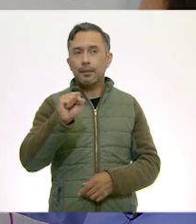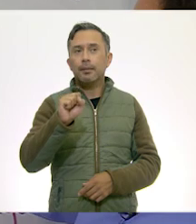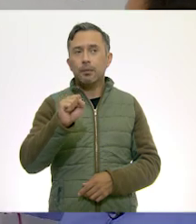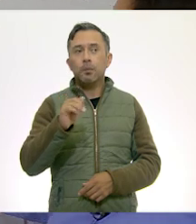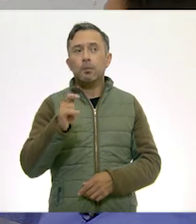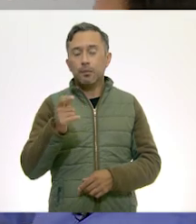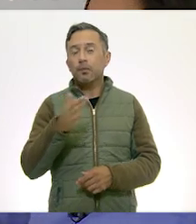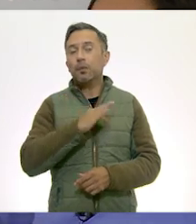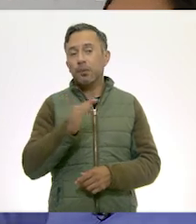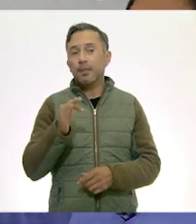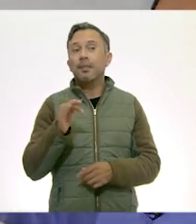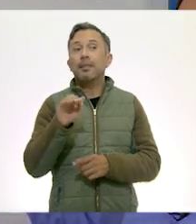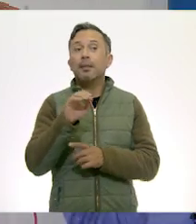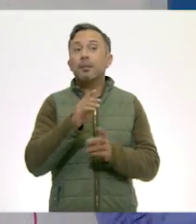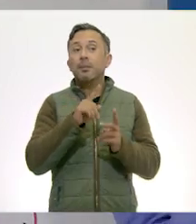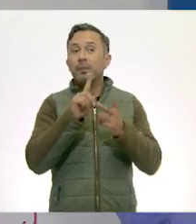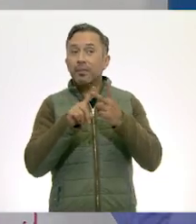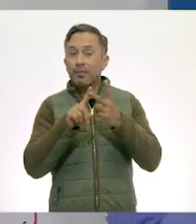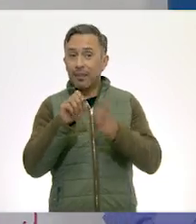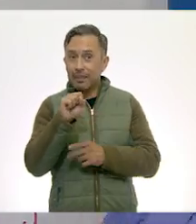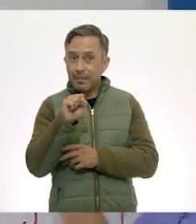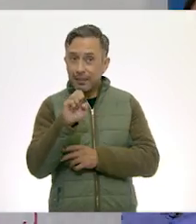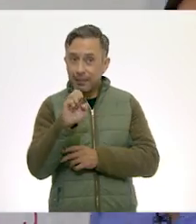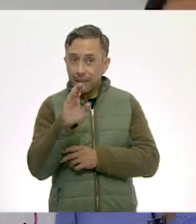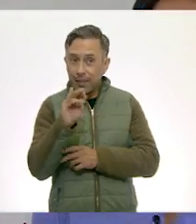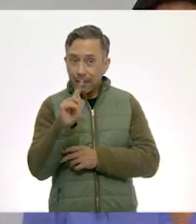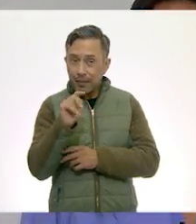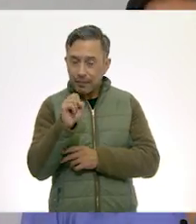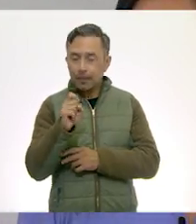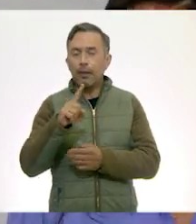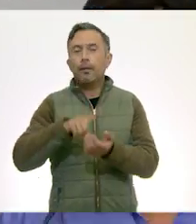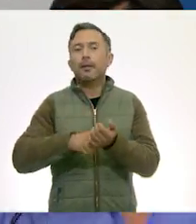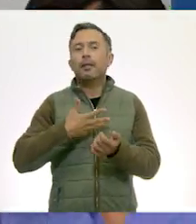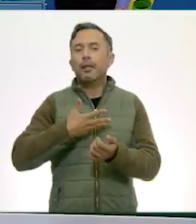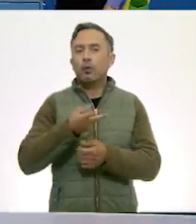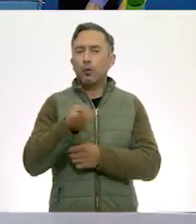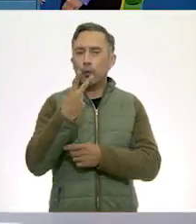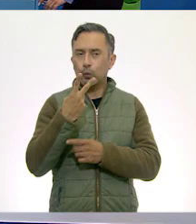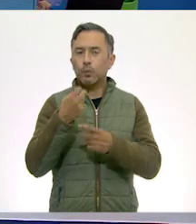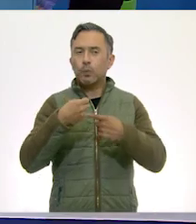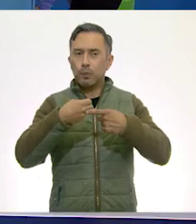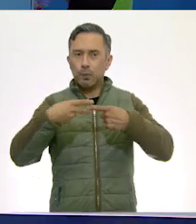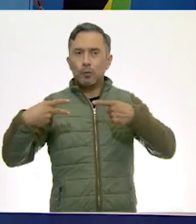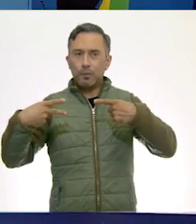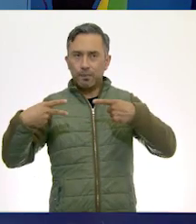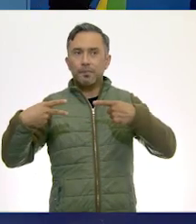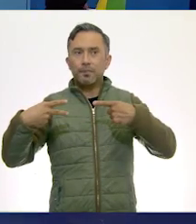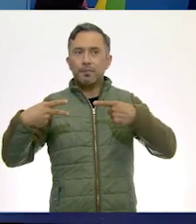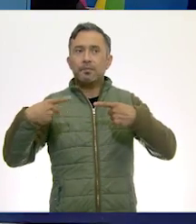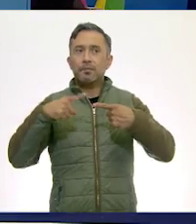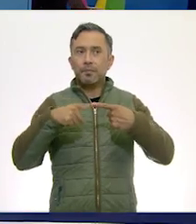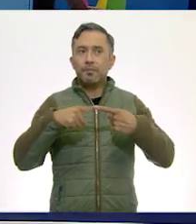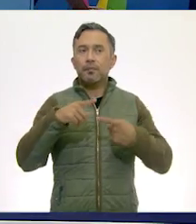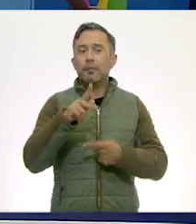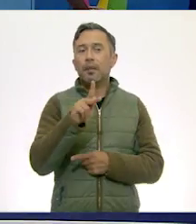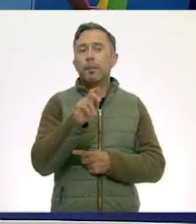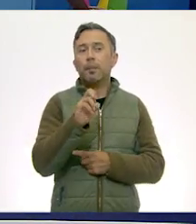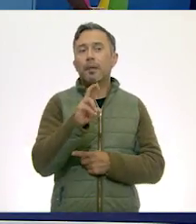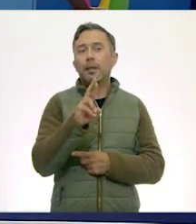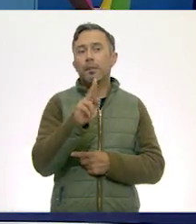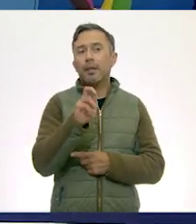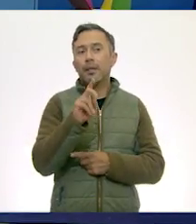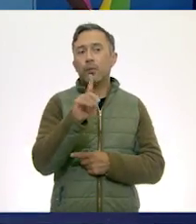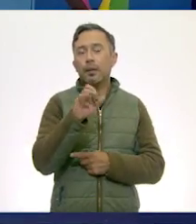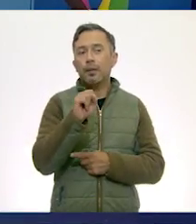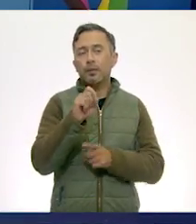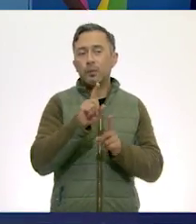tenemos perpendiculares y oblicuas. Aquí tengo un ejemplo. Estas son las